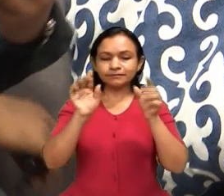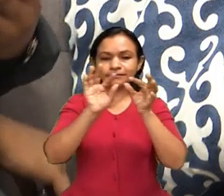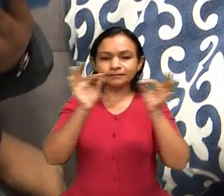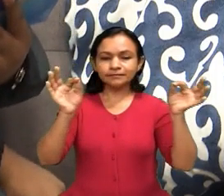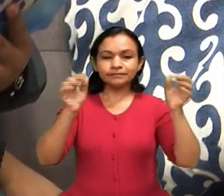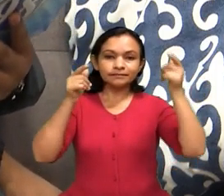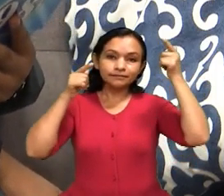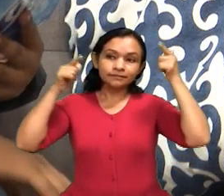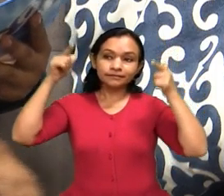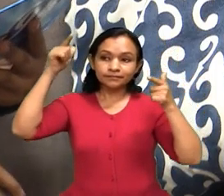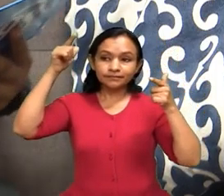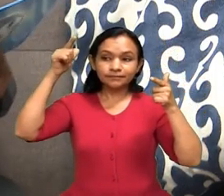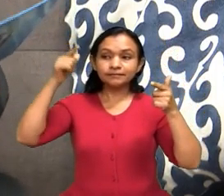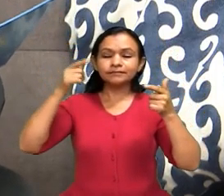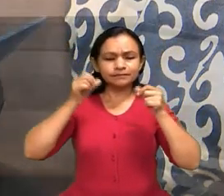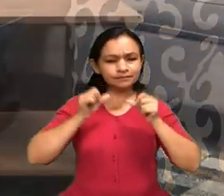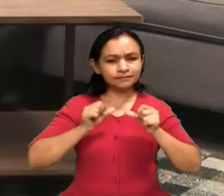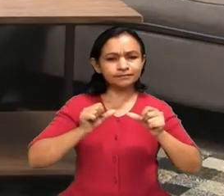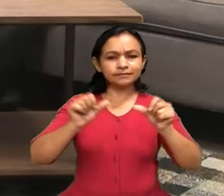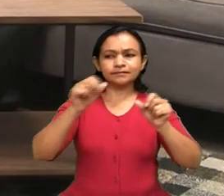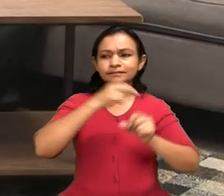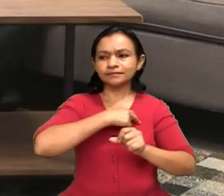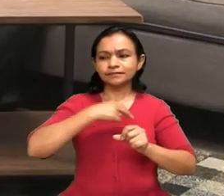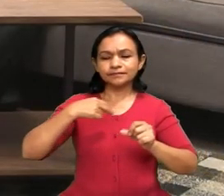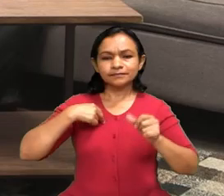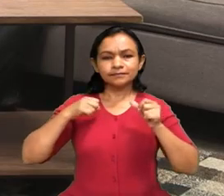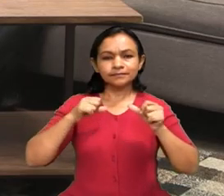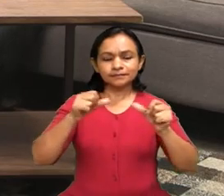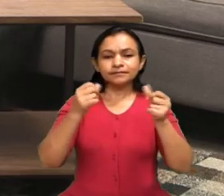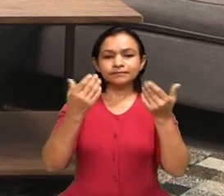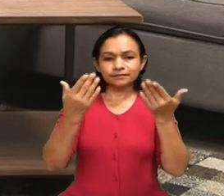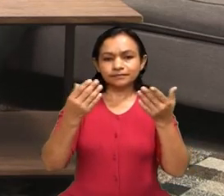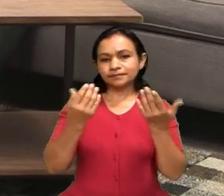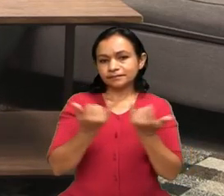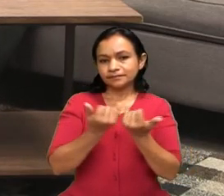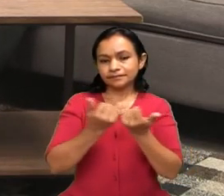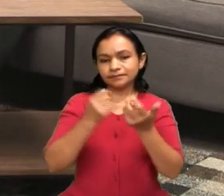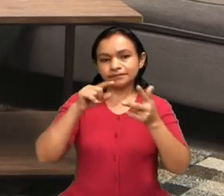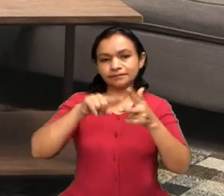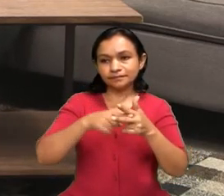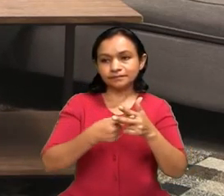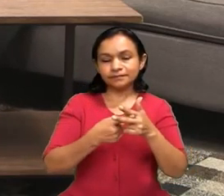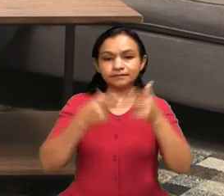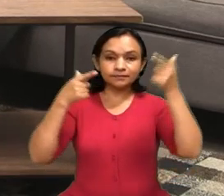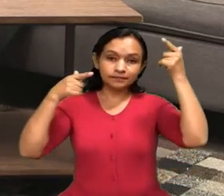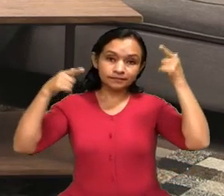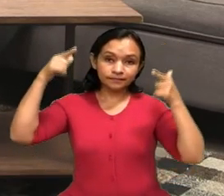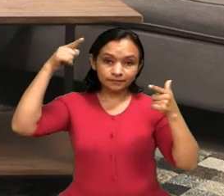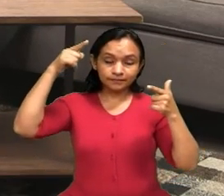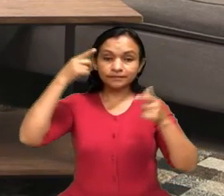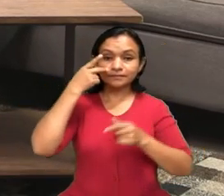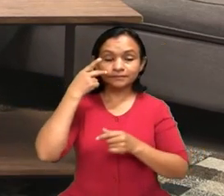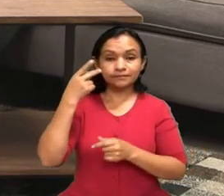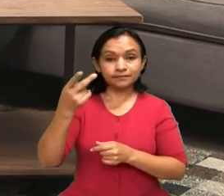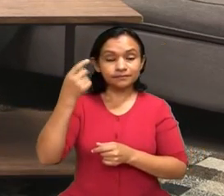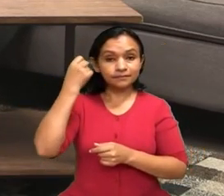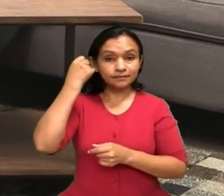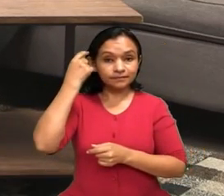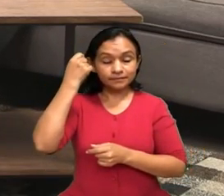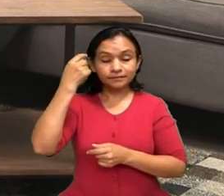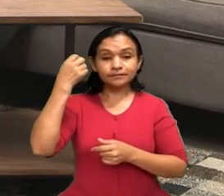Sandino. Sigue siendo vigente. Con mucha vigencia. A partir de ese Sandino que ve y entiende la